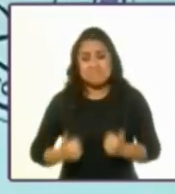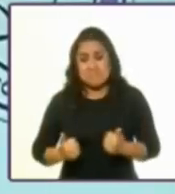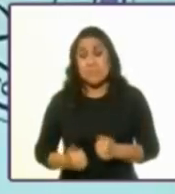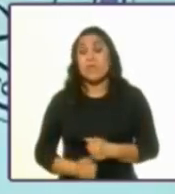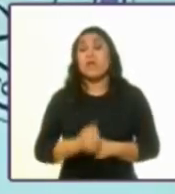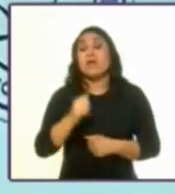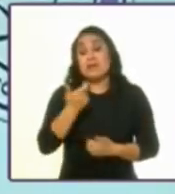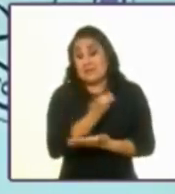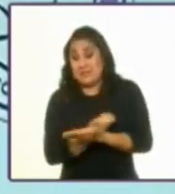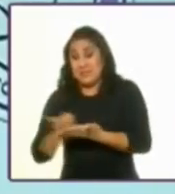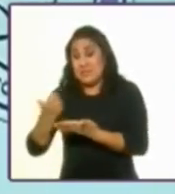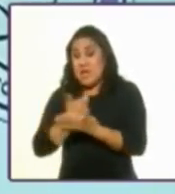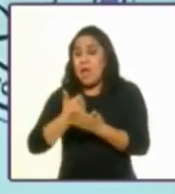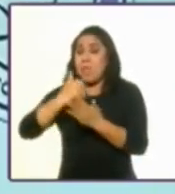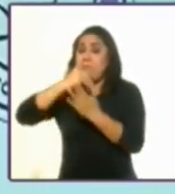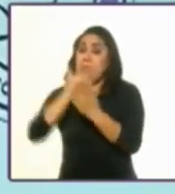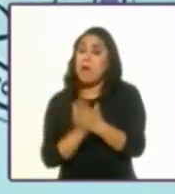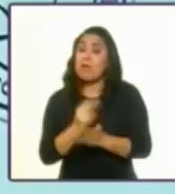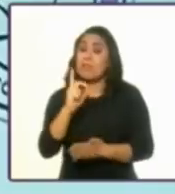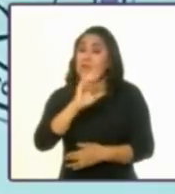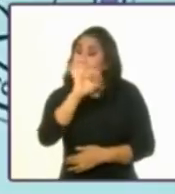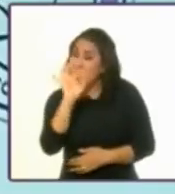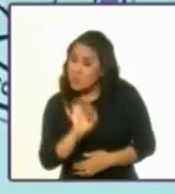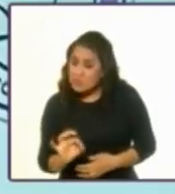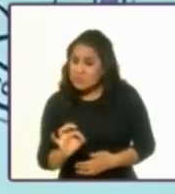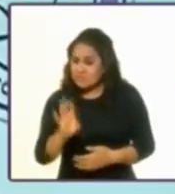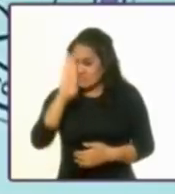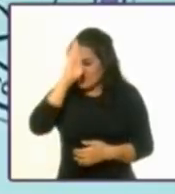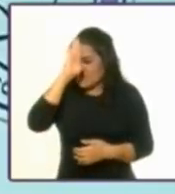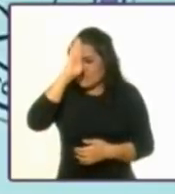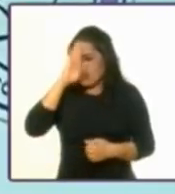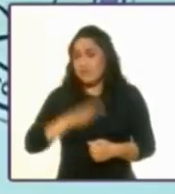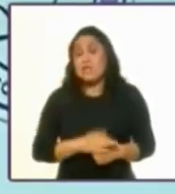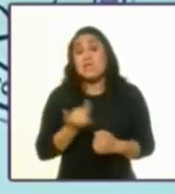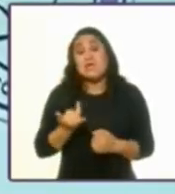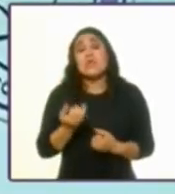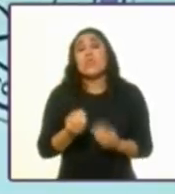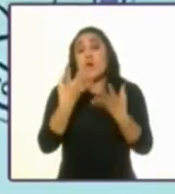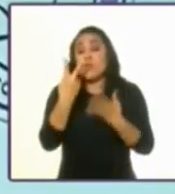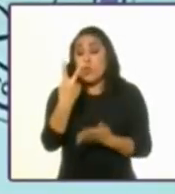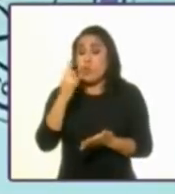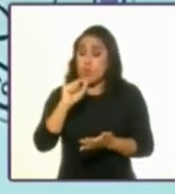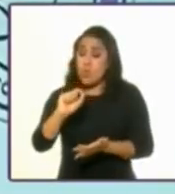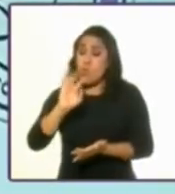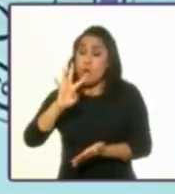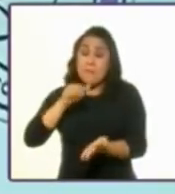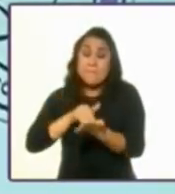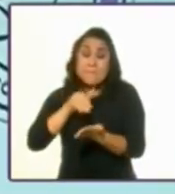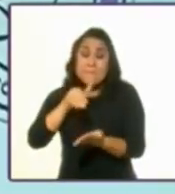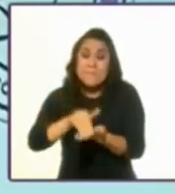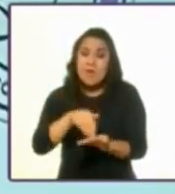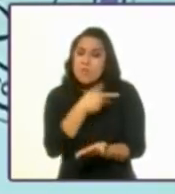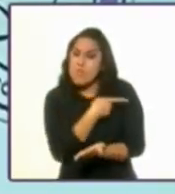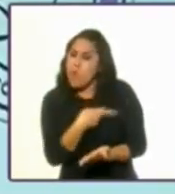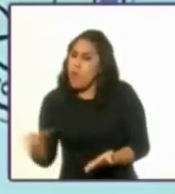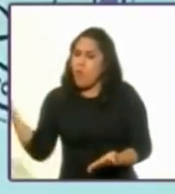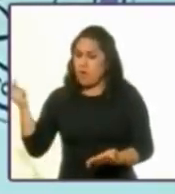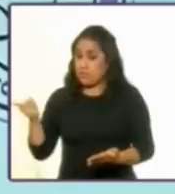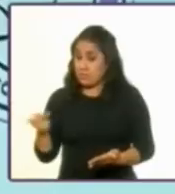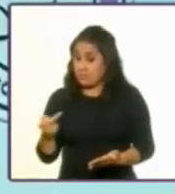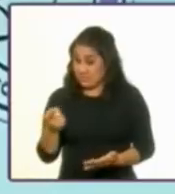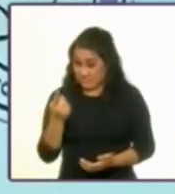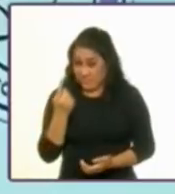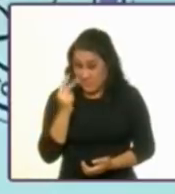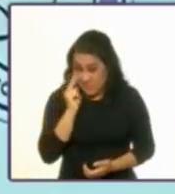30% de su poder y echaron a la calle a 2.4 millones de pobres oiga lo